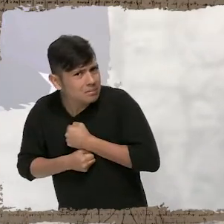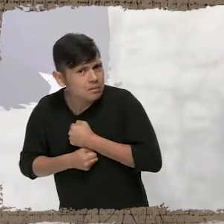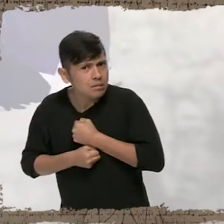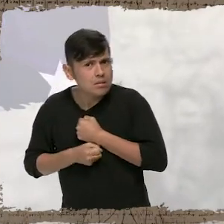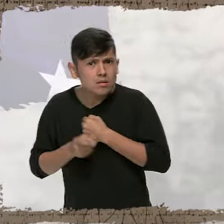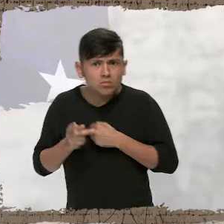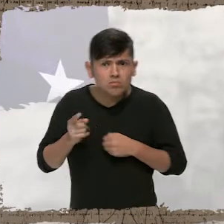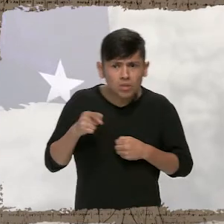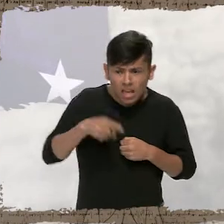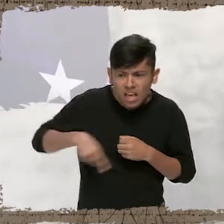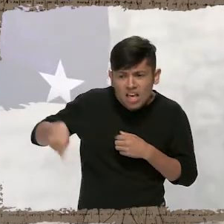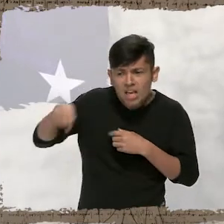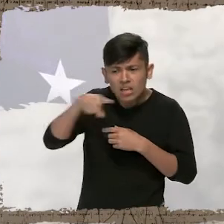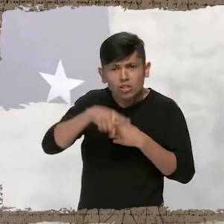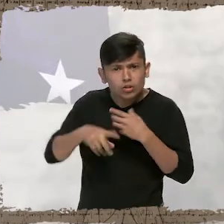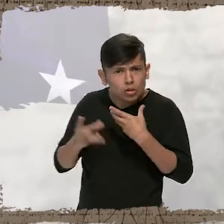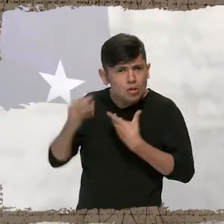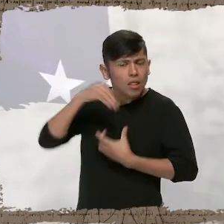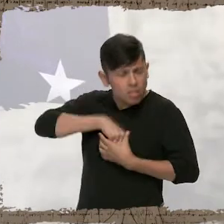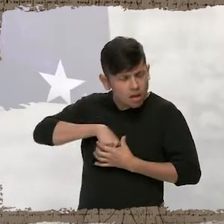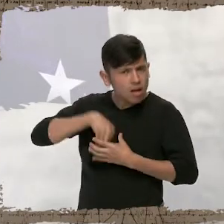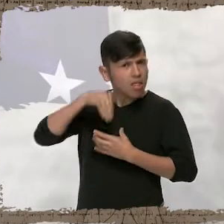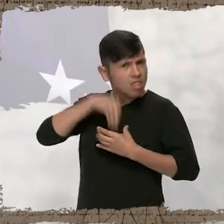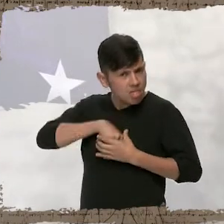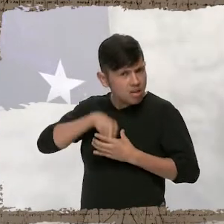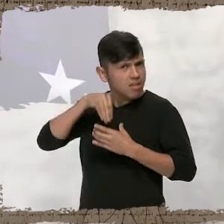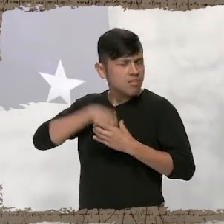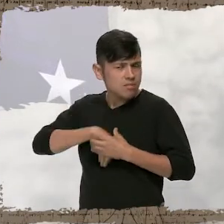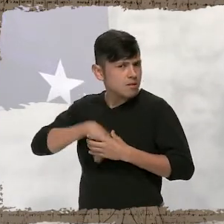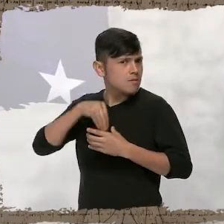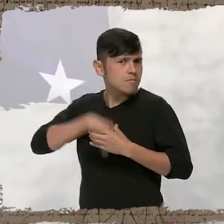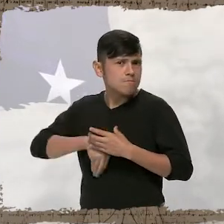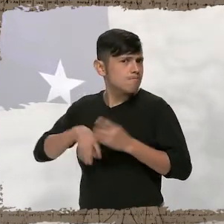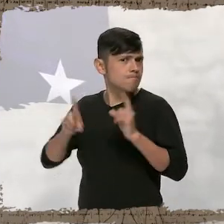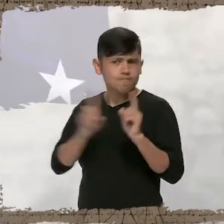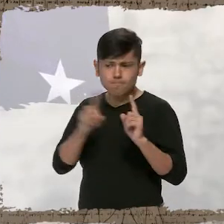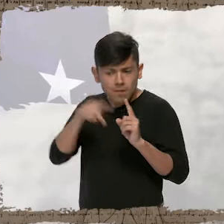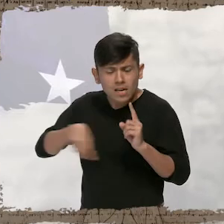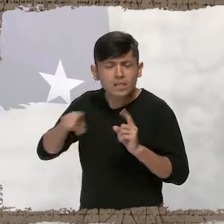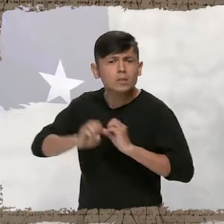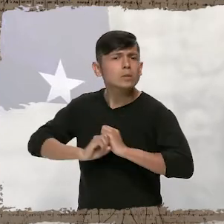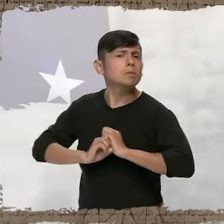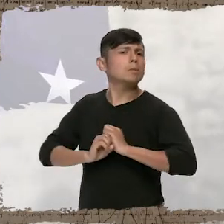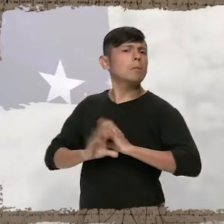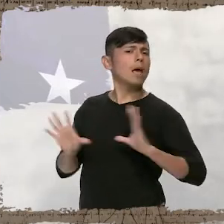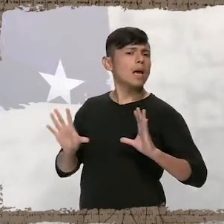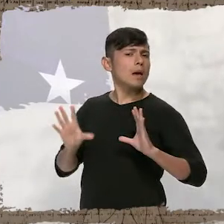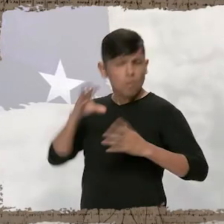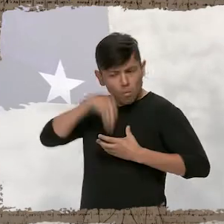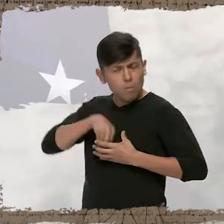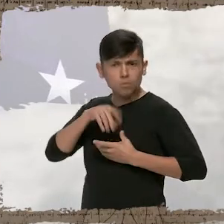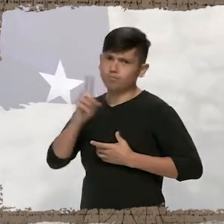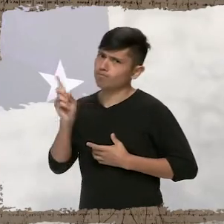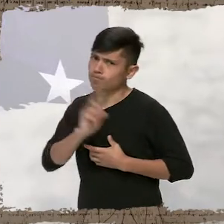no se tiene que guardar los secretos